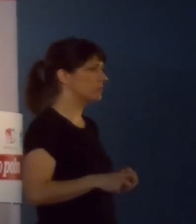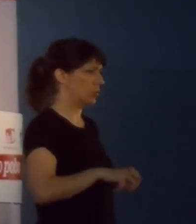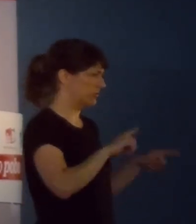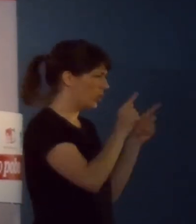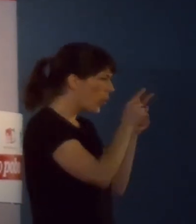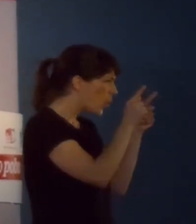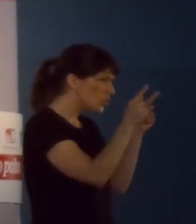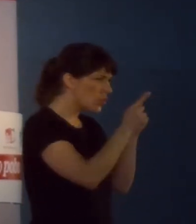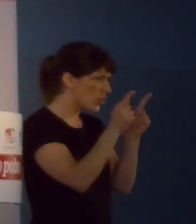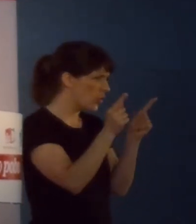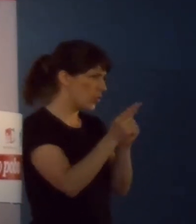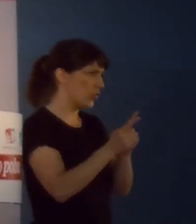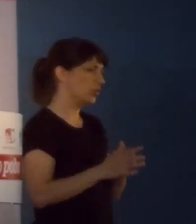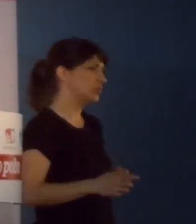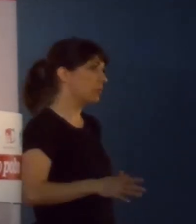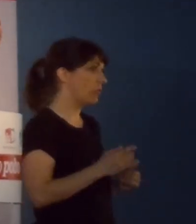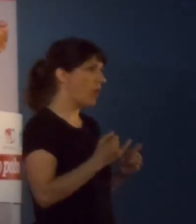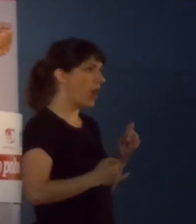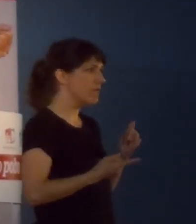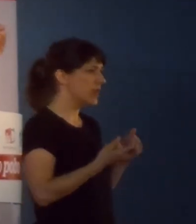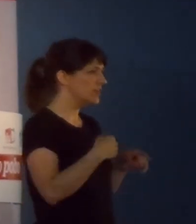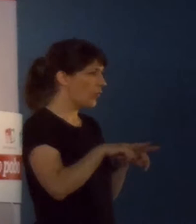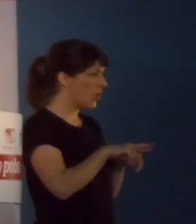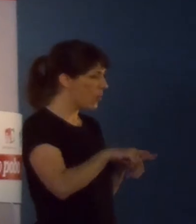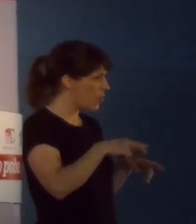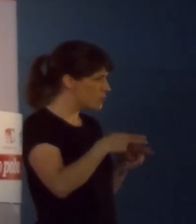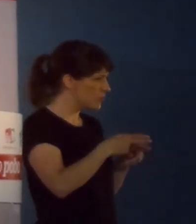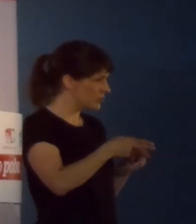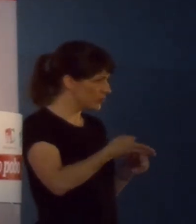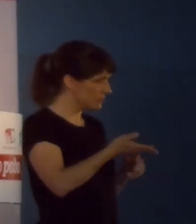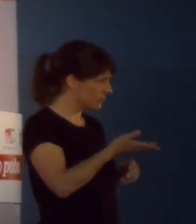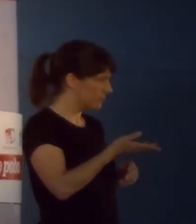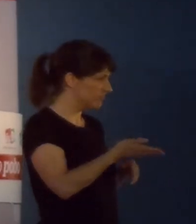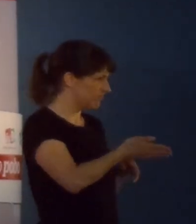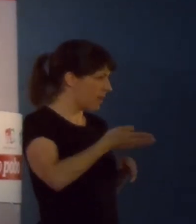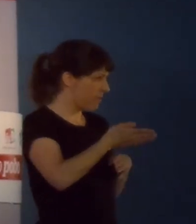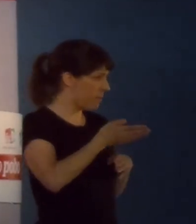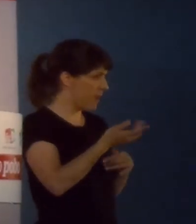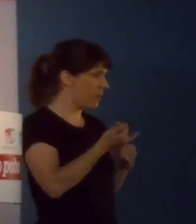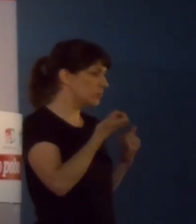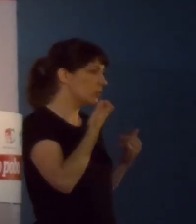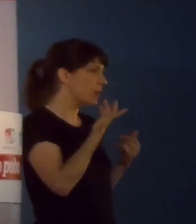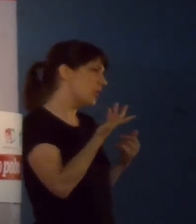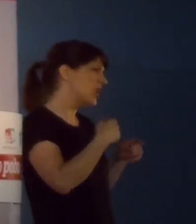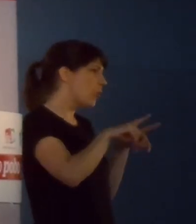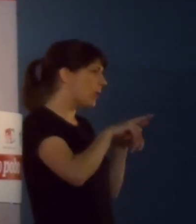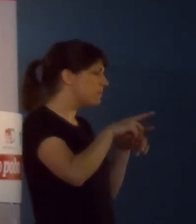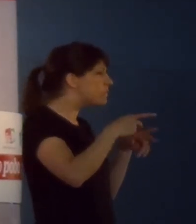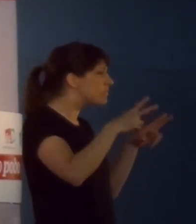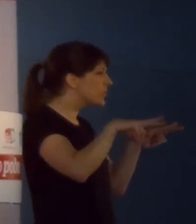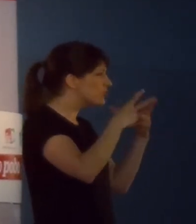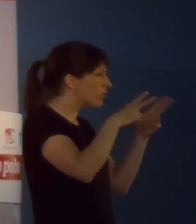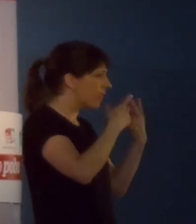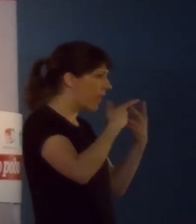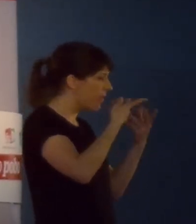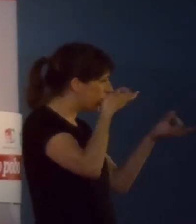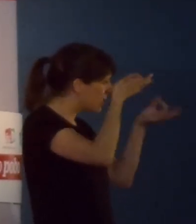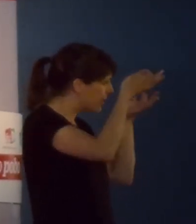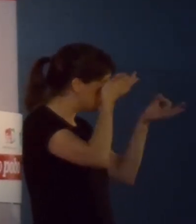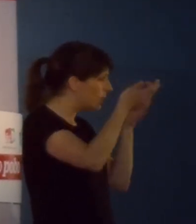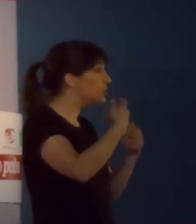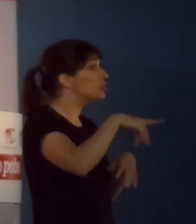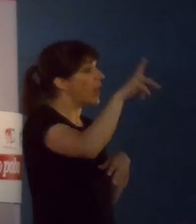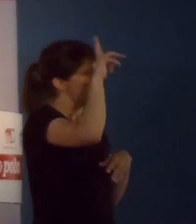brevísimos, pero que son como coitelos, que fan a disección dunha sociedade, a sociedade